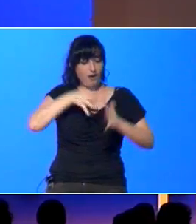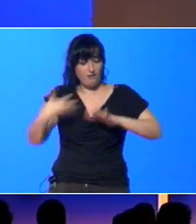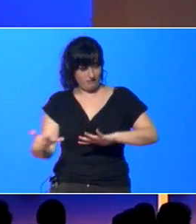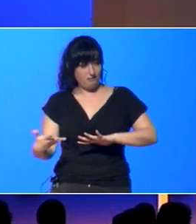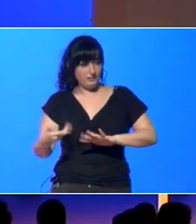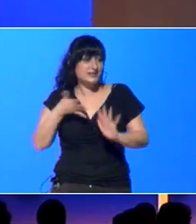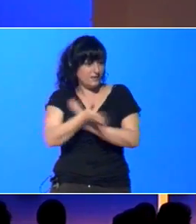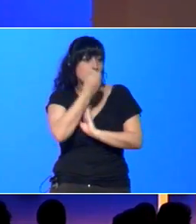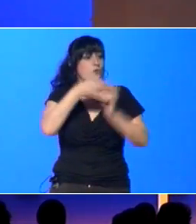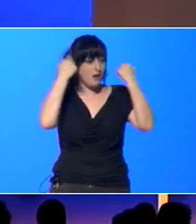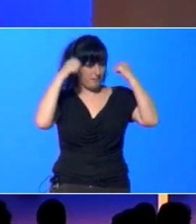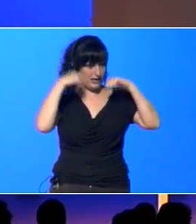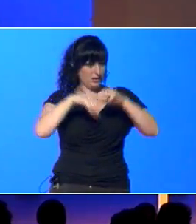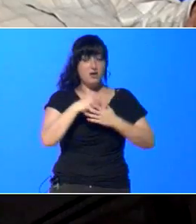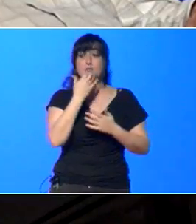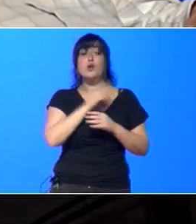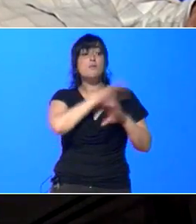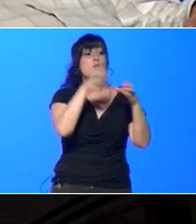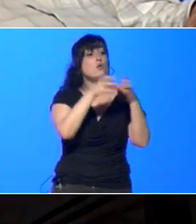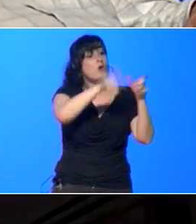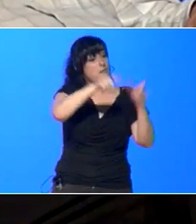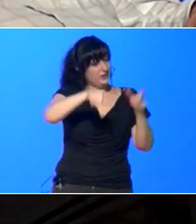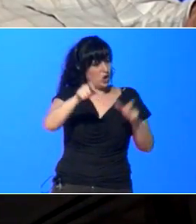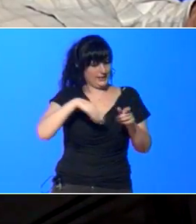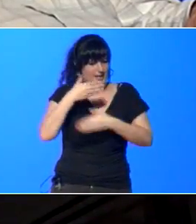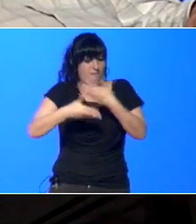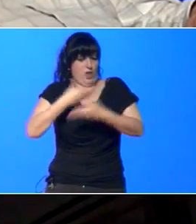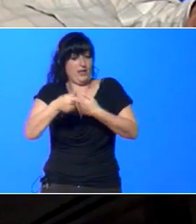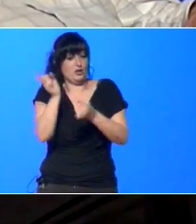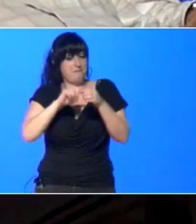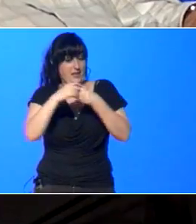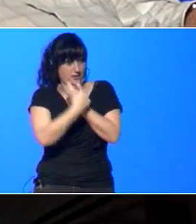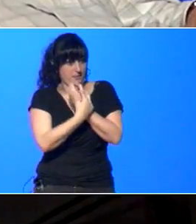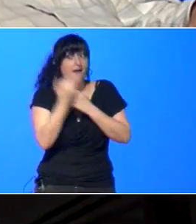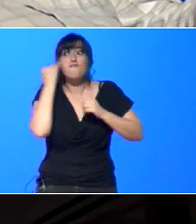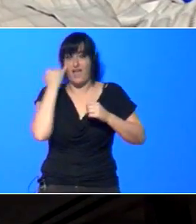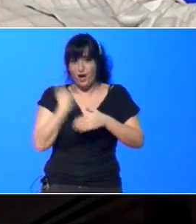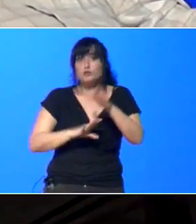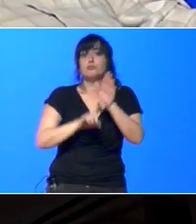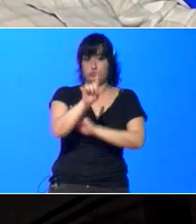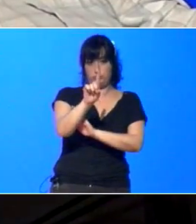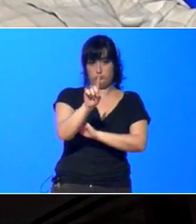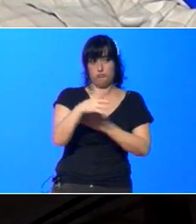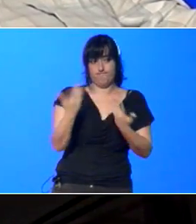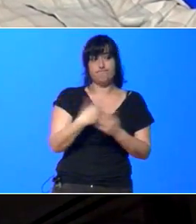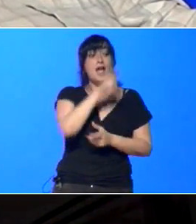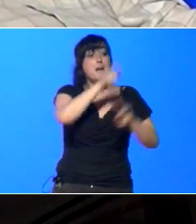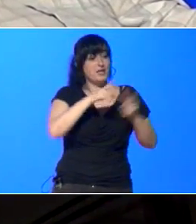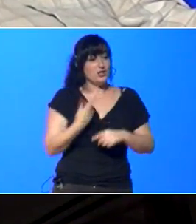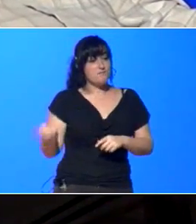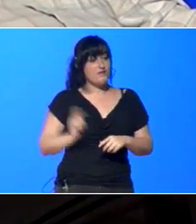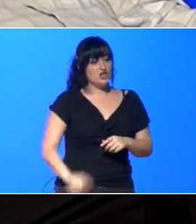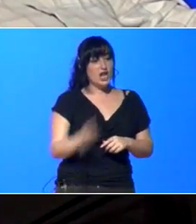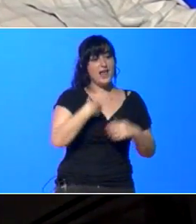El equipo de personas que van a estar en los subprocesos, fijaros en lo que se ha avanzado, hay gente de educación, profesionales de educación, profesionales de la